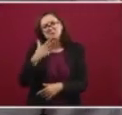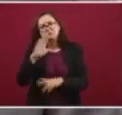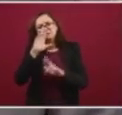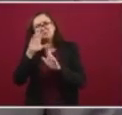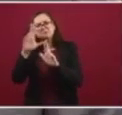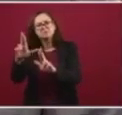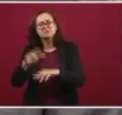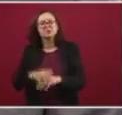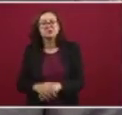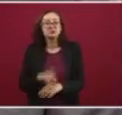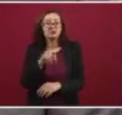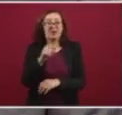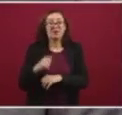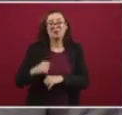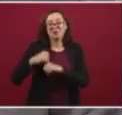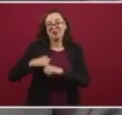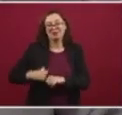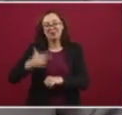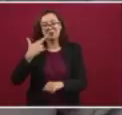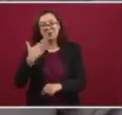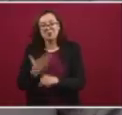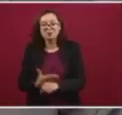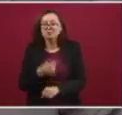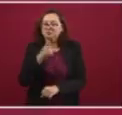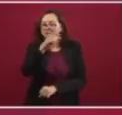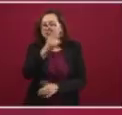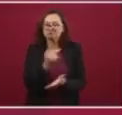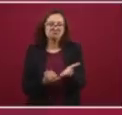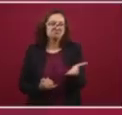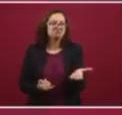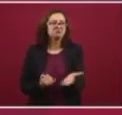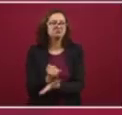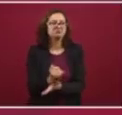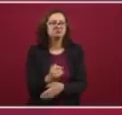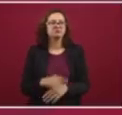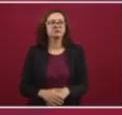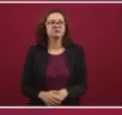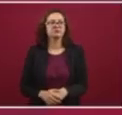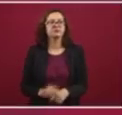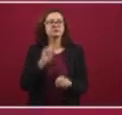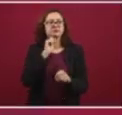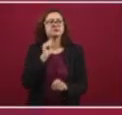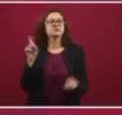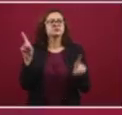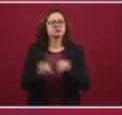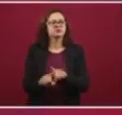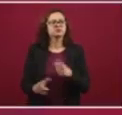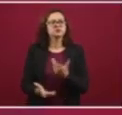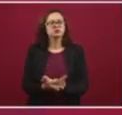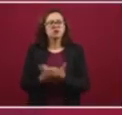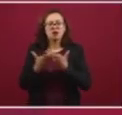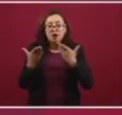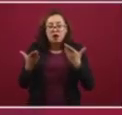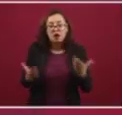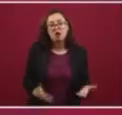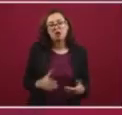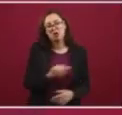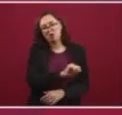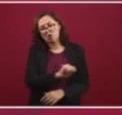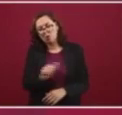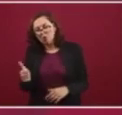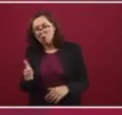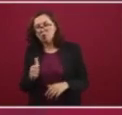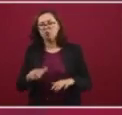Y además, ahora, que ese es otro cambio, pues las autoridades